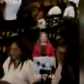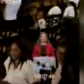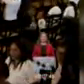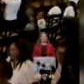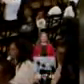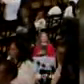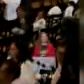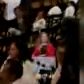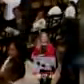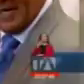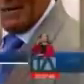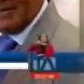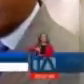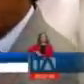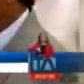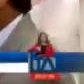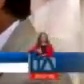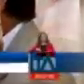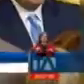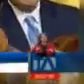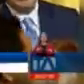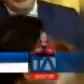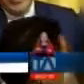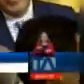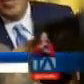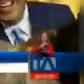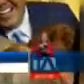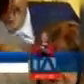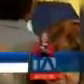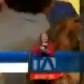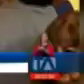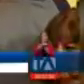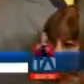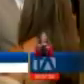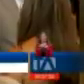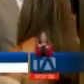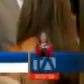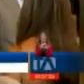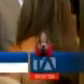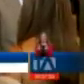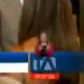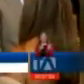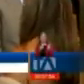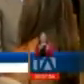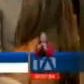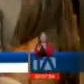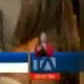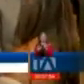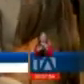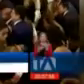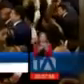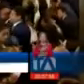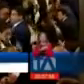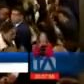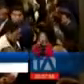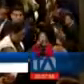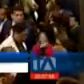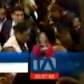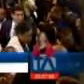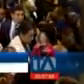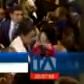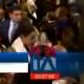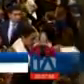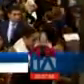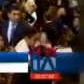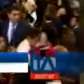Antes del mediodía de este martes y en el Salón de la Ciudad ya no cabía una persona más. El evento empezó con el himno a Guayaquil y de inmediato